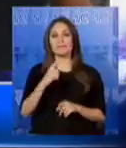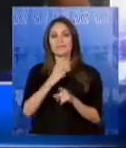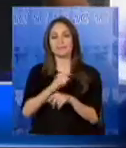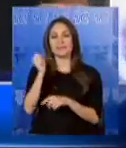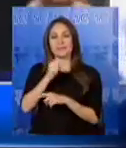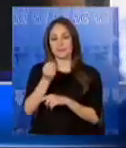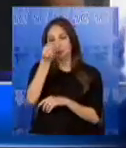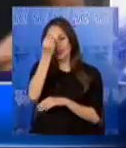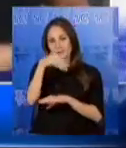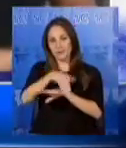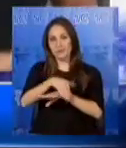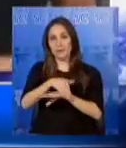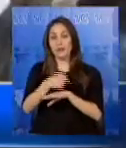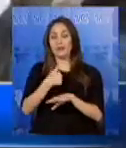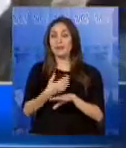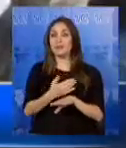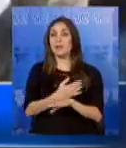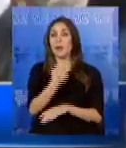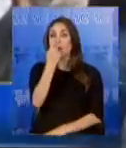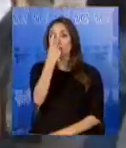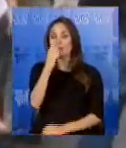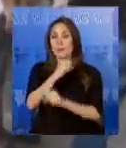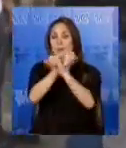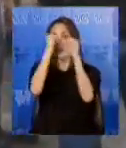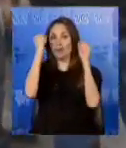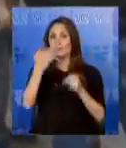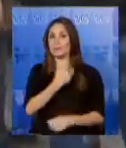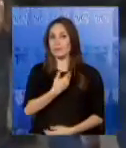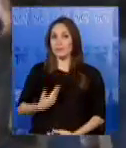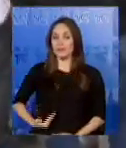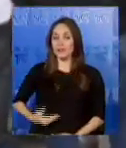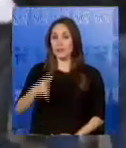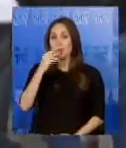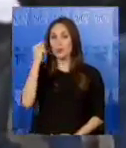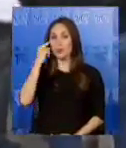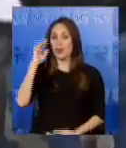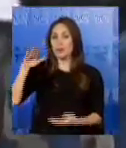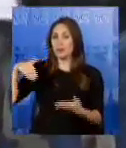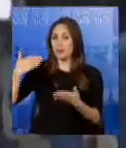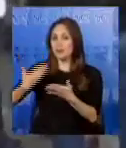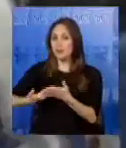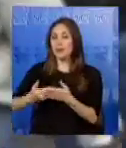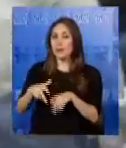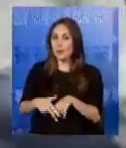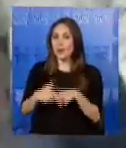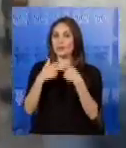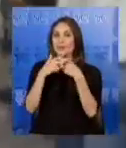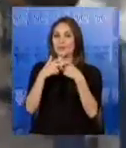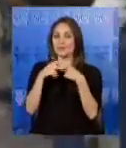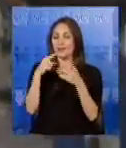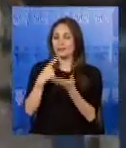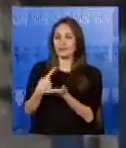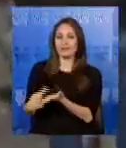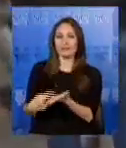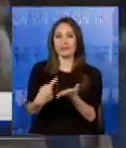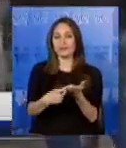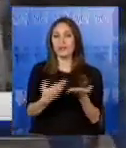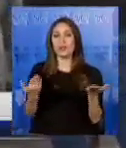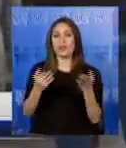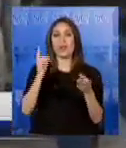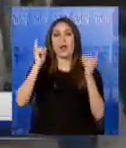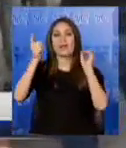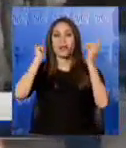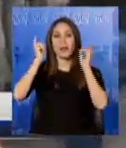Compañeros, buenas tardes. Se tenía previsto que a las 11 de la mañana el presidente de la República, Rafael Correa, inicie su gabinete itinerante aquí en